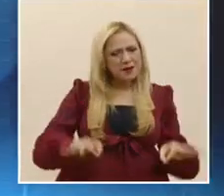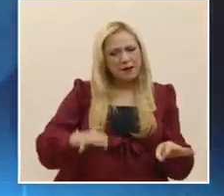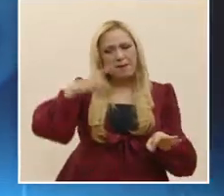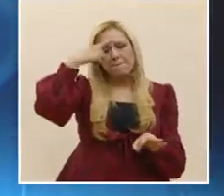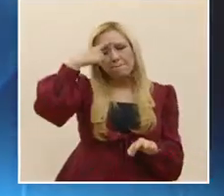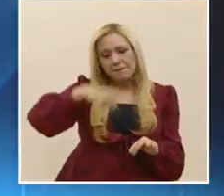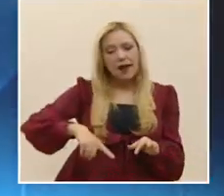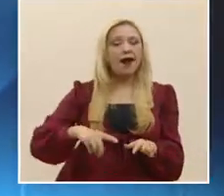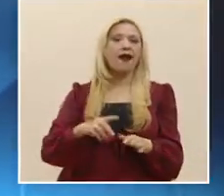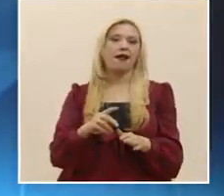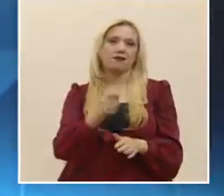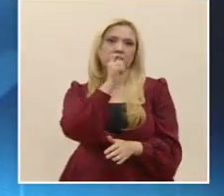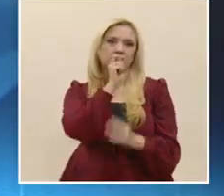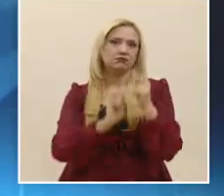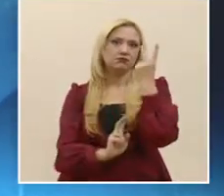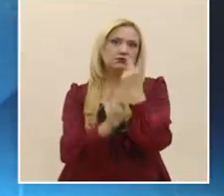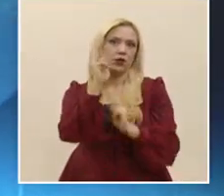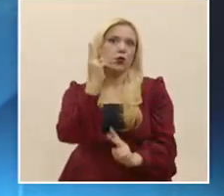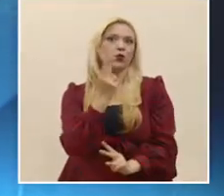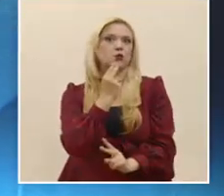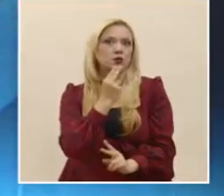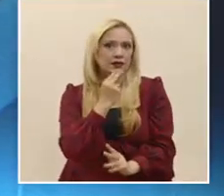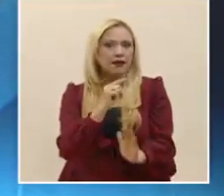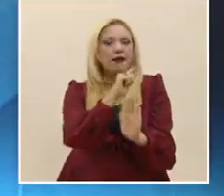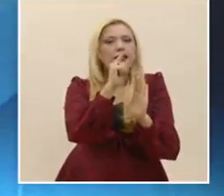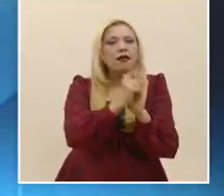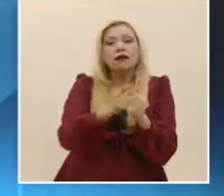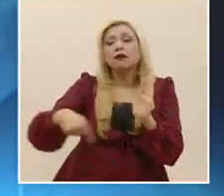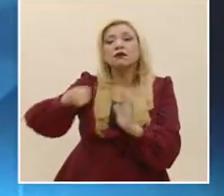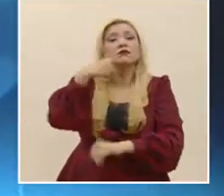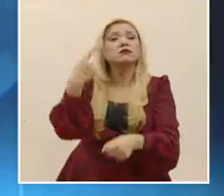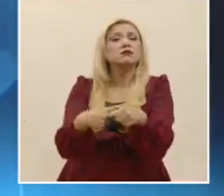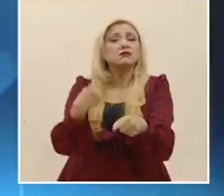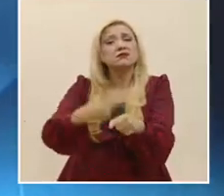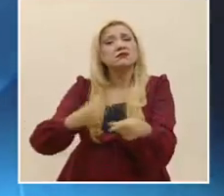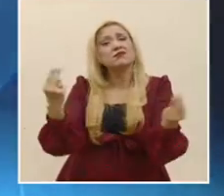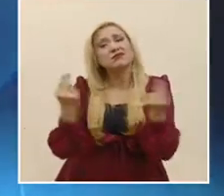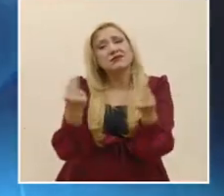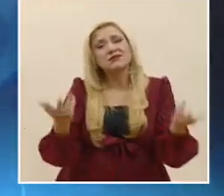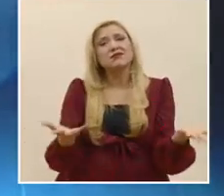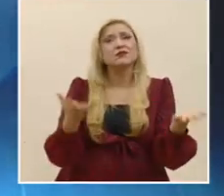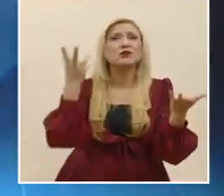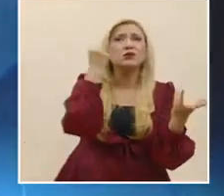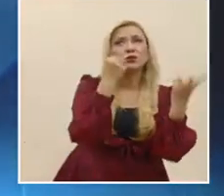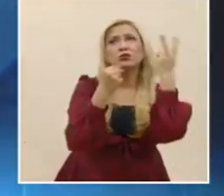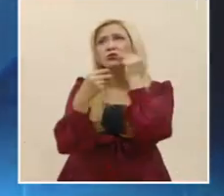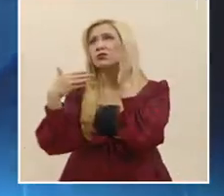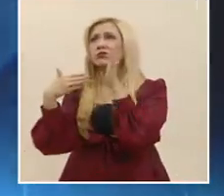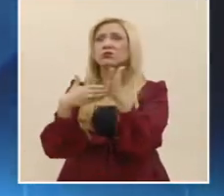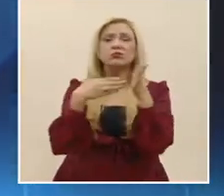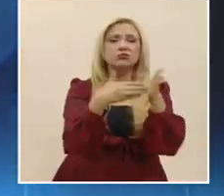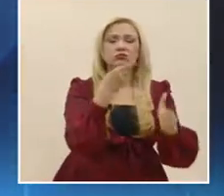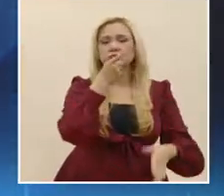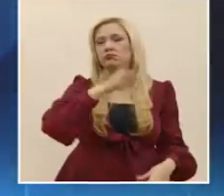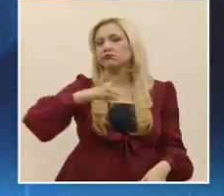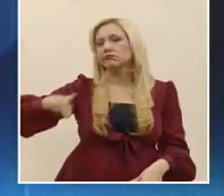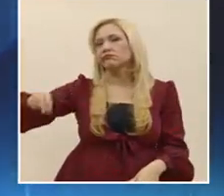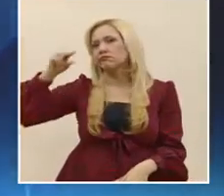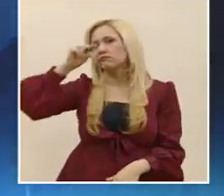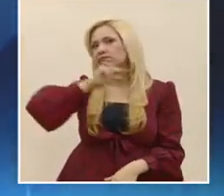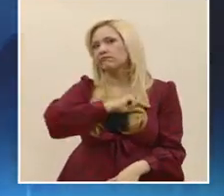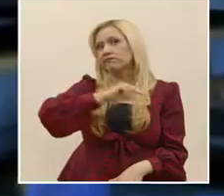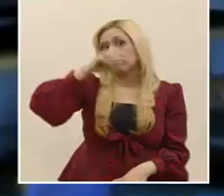que provoca que familiares de enfermos que requieren estos productos enfrenten muchas trabas, señalaron especialistas en la